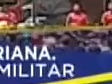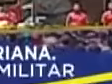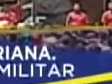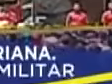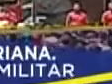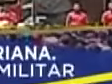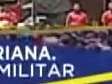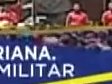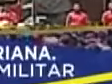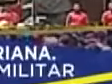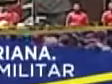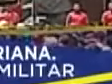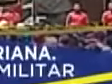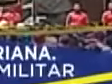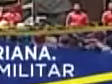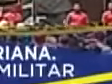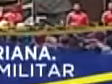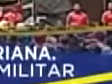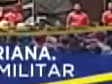Ese juramento,